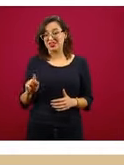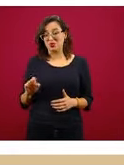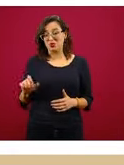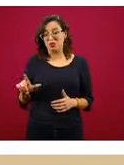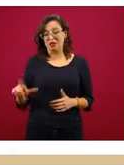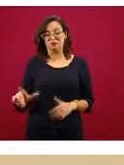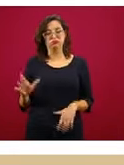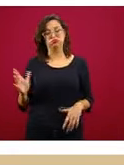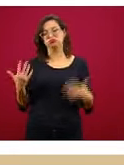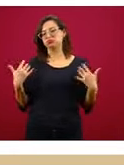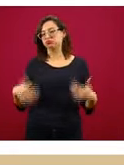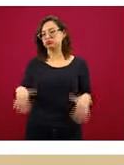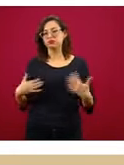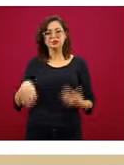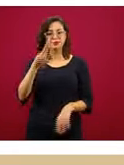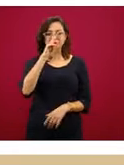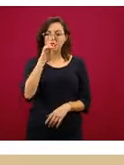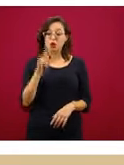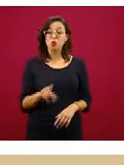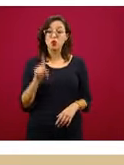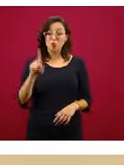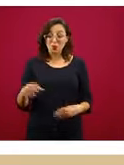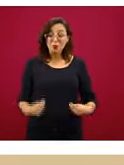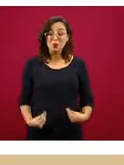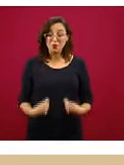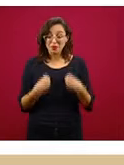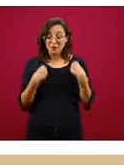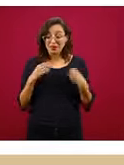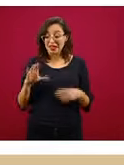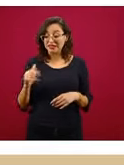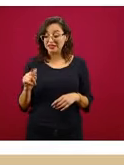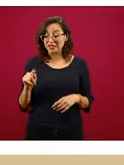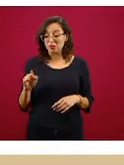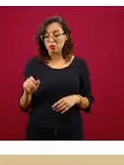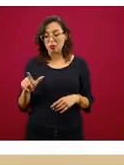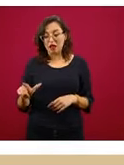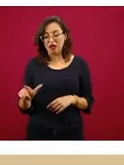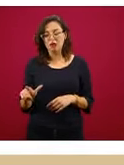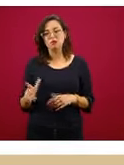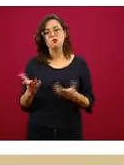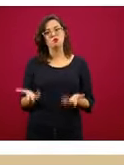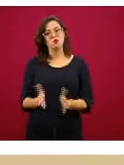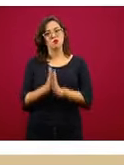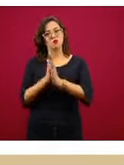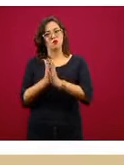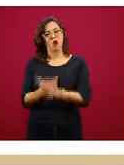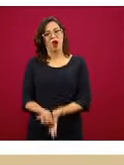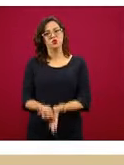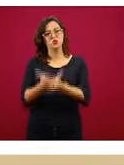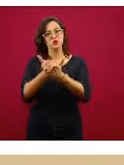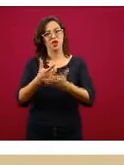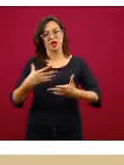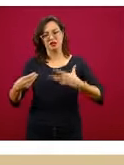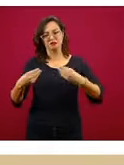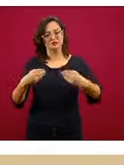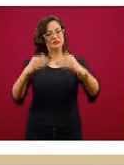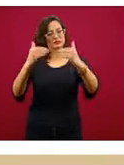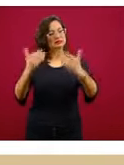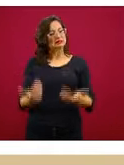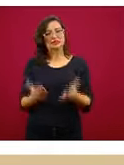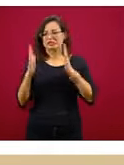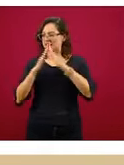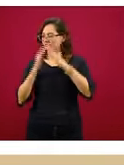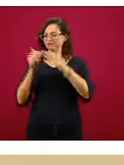más preocupante. Si usted vive en Chetumal, contribuya a que se eviten los contagios. Quédese en